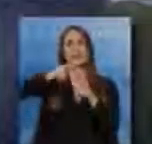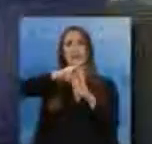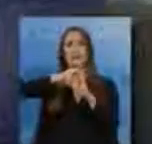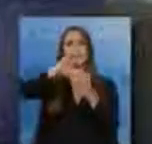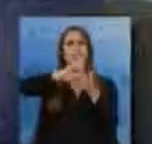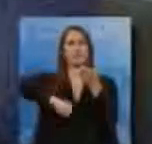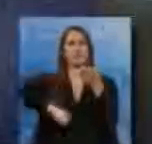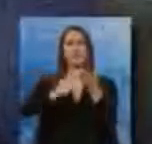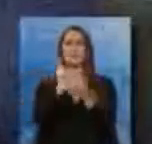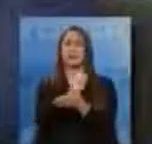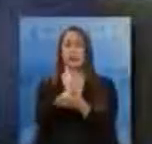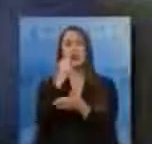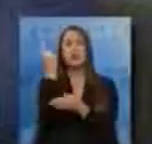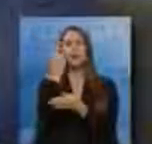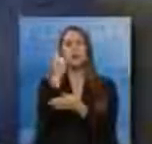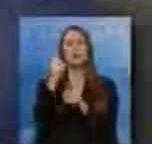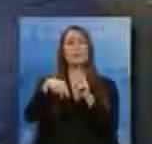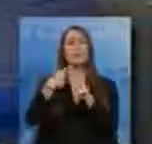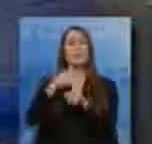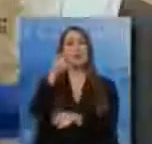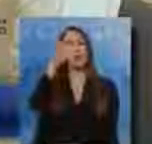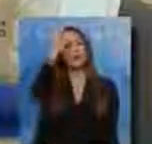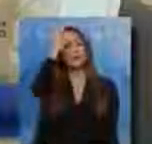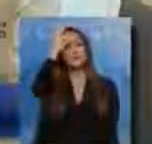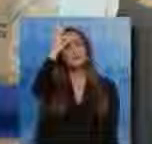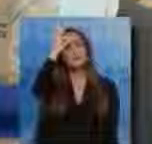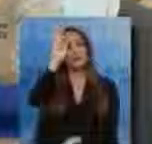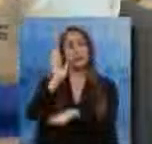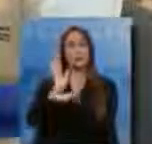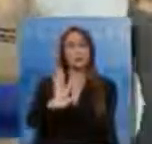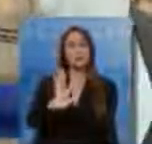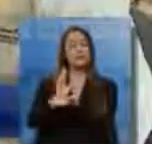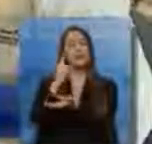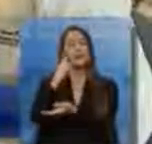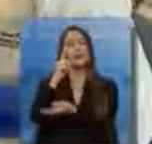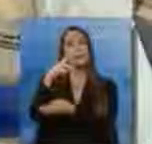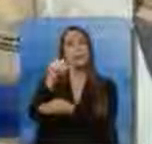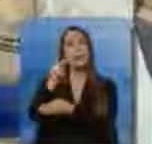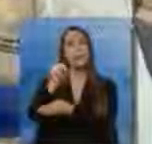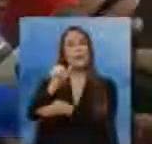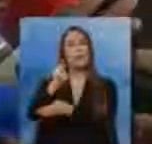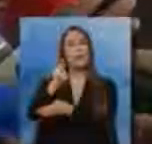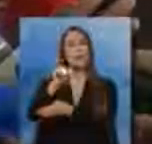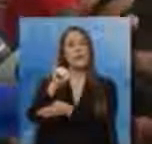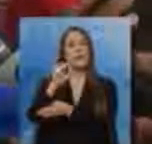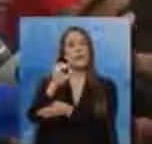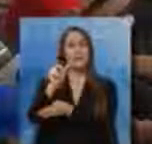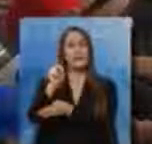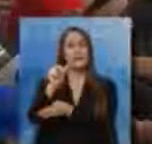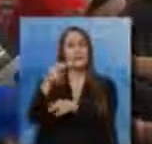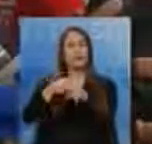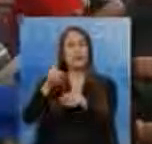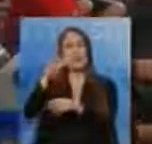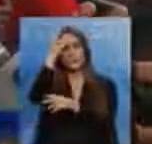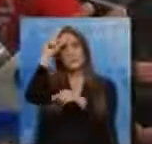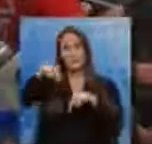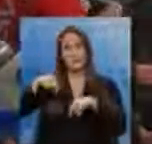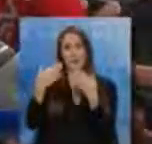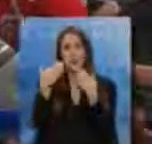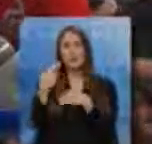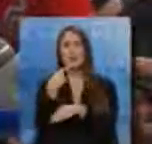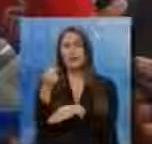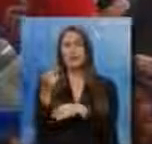ningún rubro a la Clínica Panamericana, argumentando que se identificaron algunas irregularidades. ¿El IES está pagando a las clínicas? Sí, sí